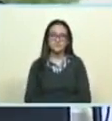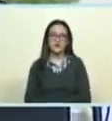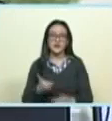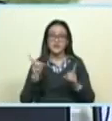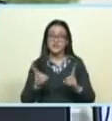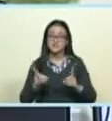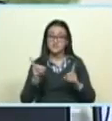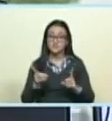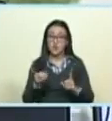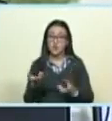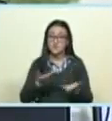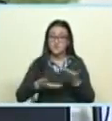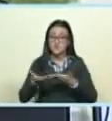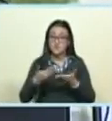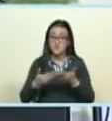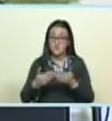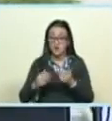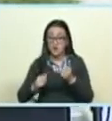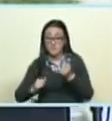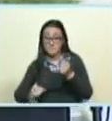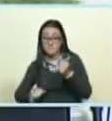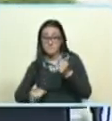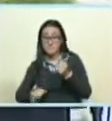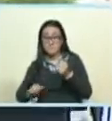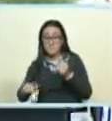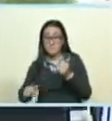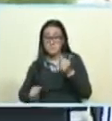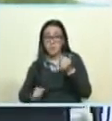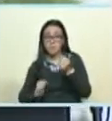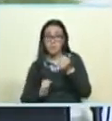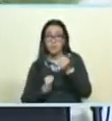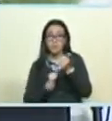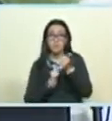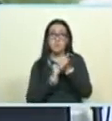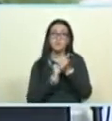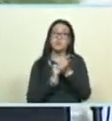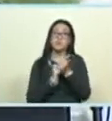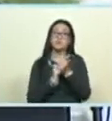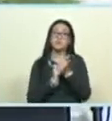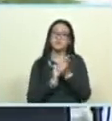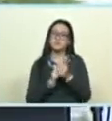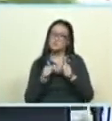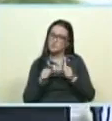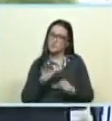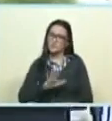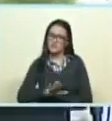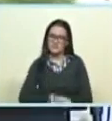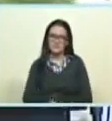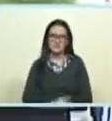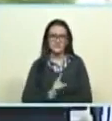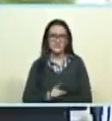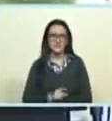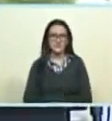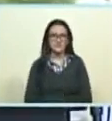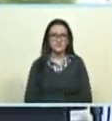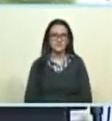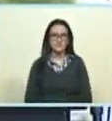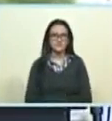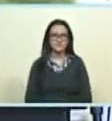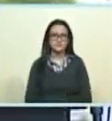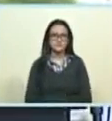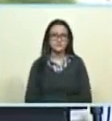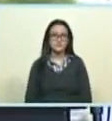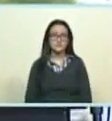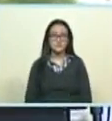decisiones se tomen, que vengan de abajo hacia arriba, pero permanente, permanente. Cada vez que